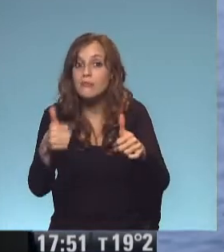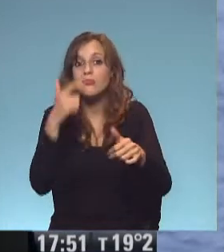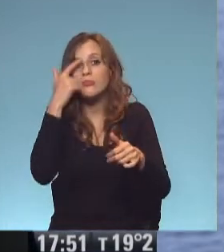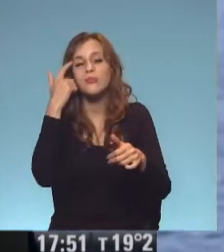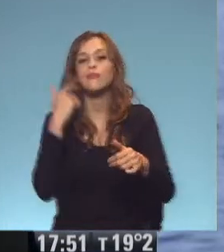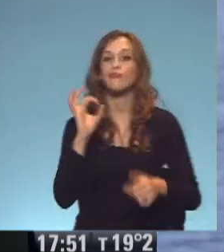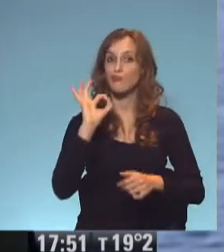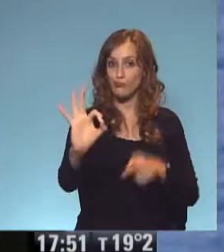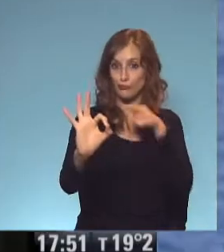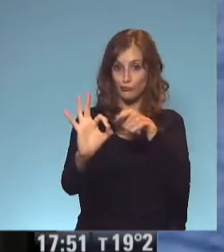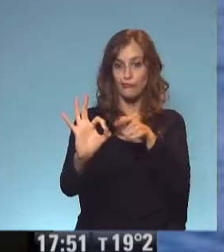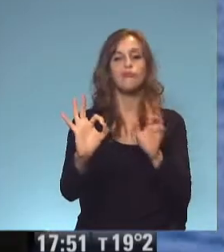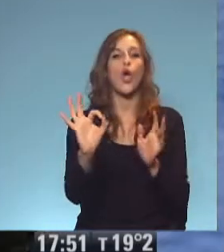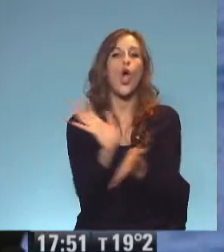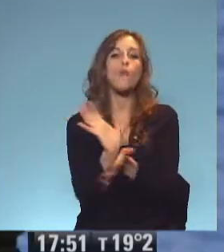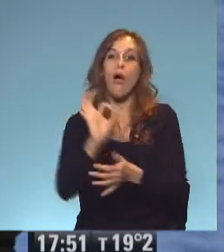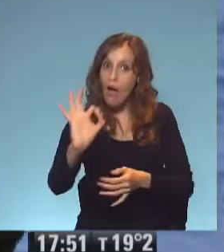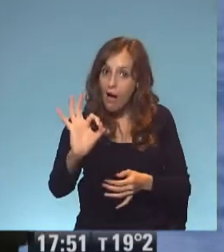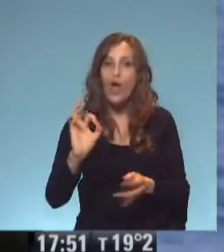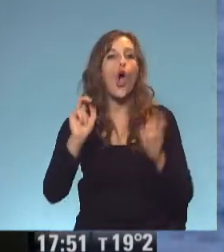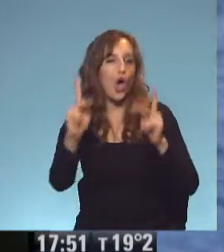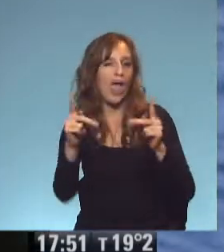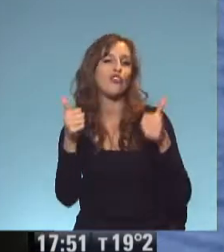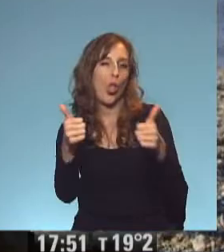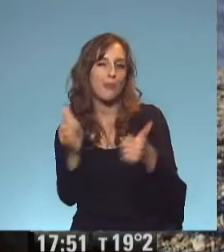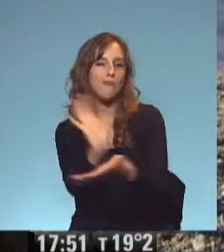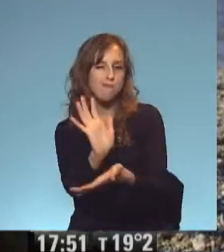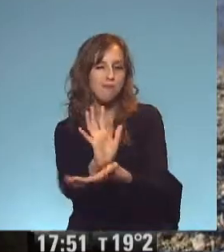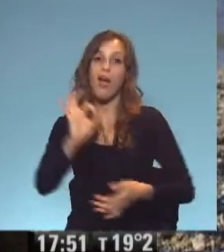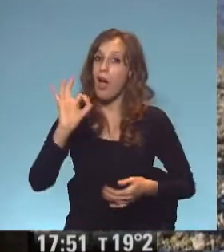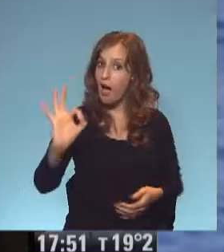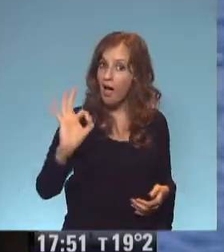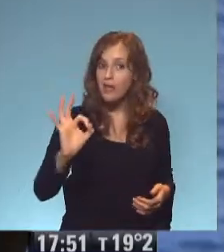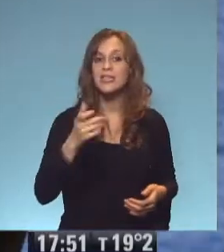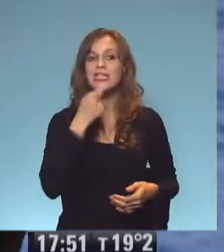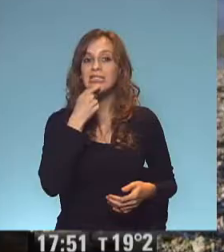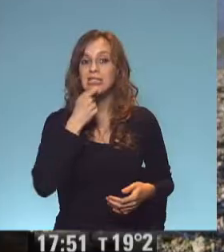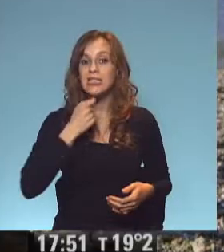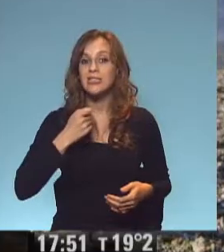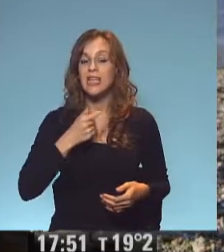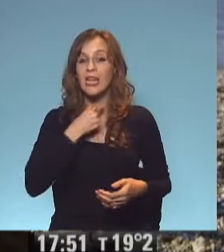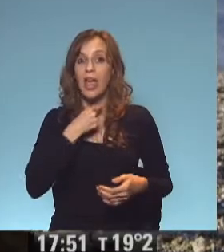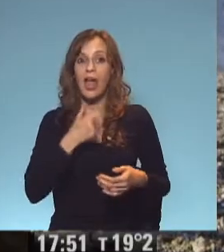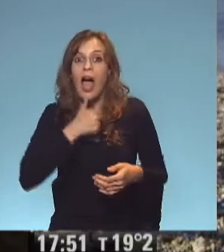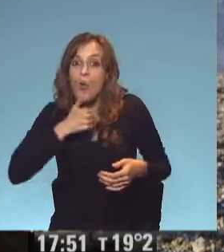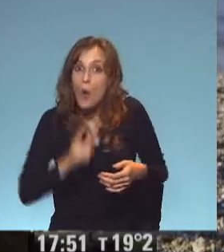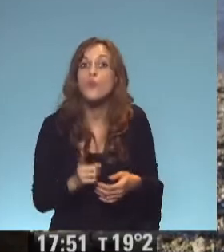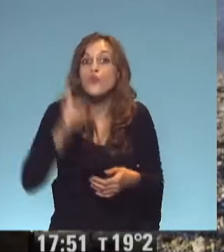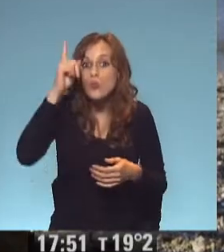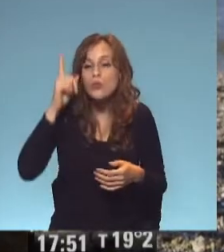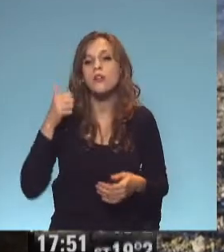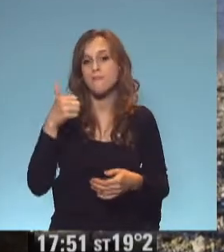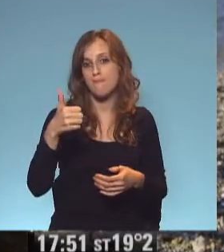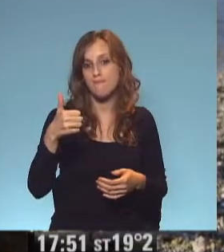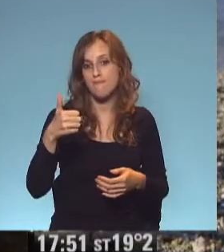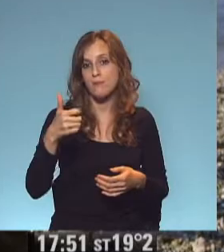compañero, le hago esto. ¿Está todo bien? Sí. Está todo bien. Okay. ¿Sí? Si queremos subir. Si bien, nos queremos quedar a una